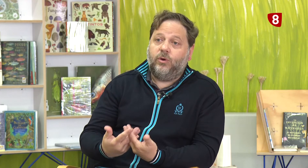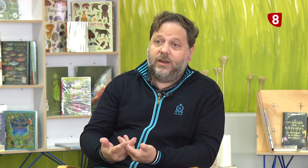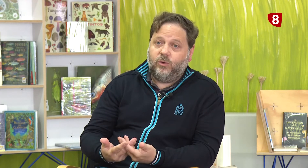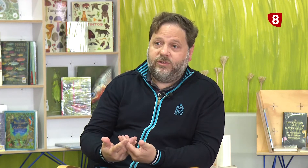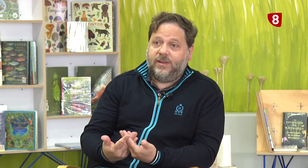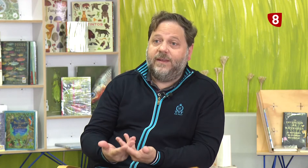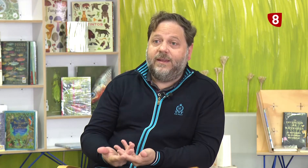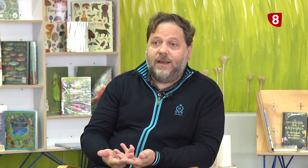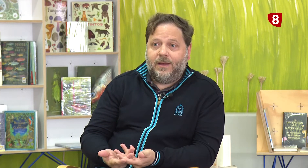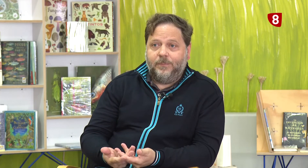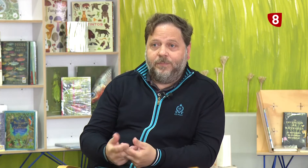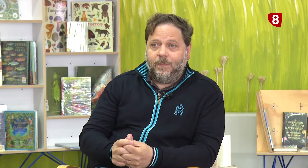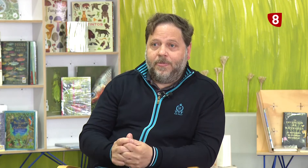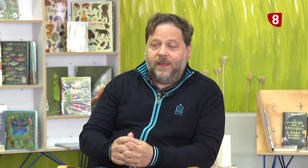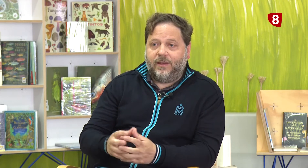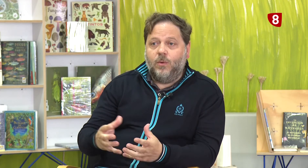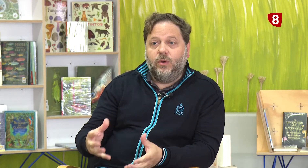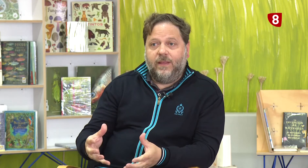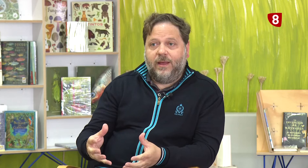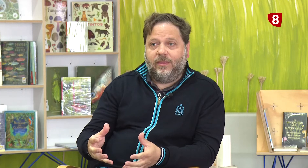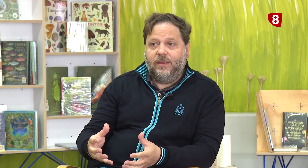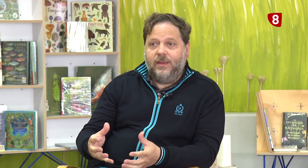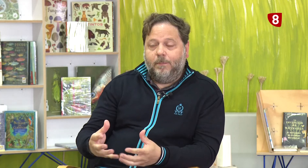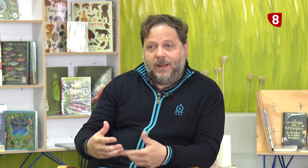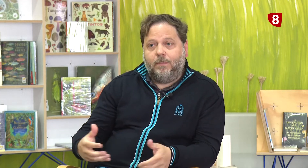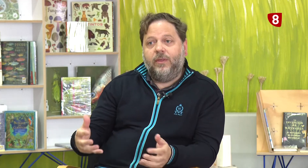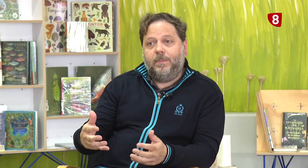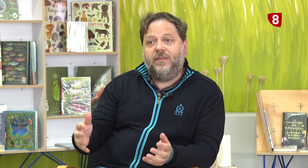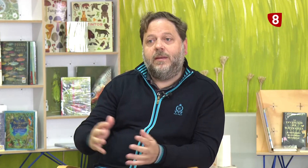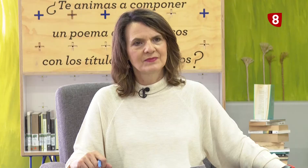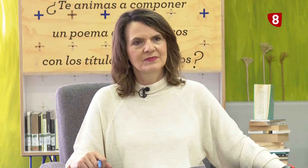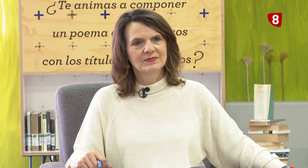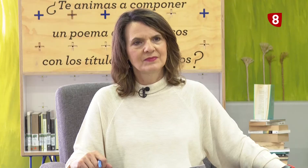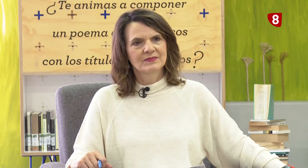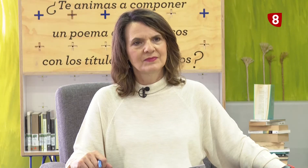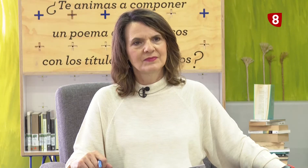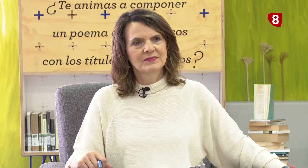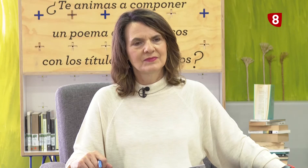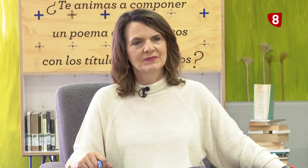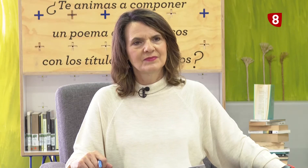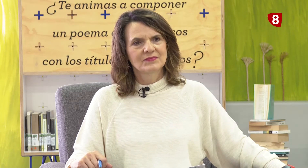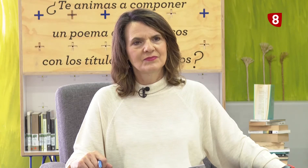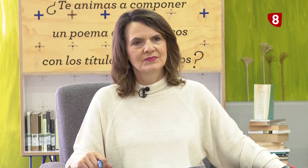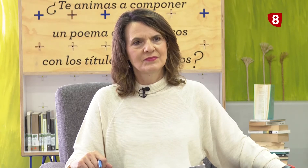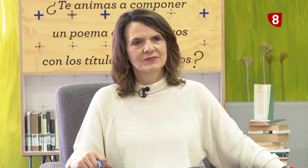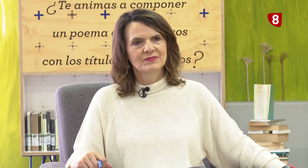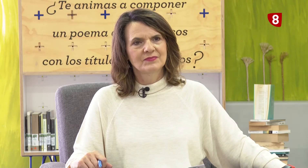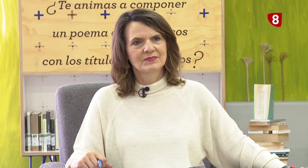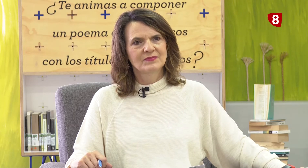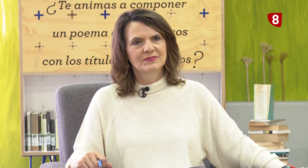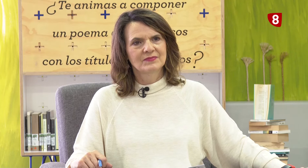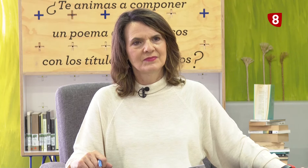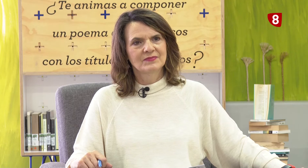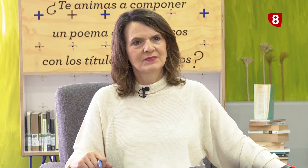esos rasgos esa identidad esa comunidad para poder precisamente llegar a conseguir una plena